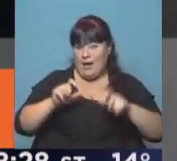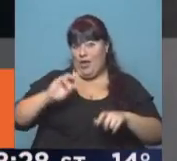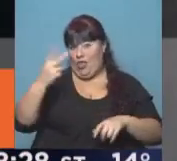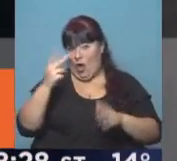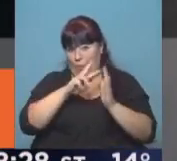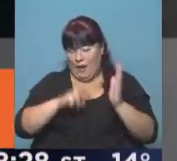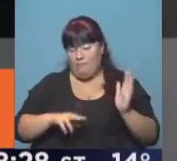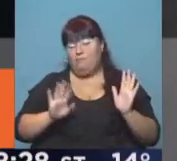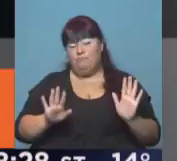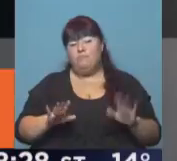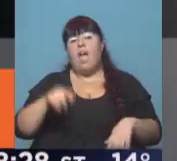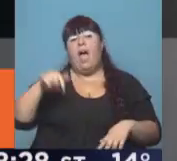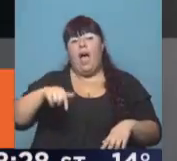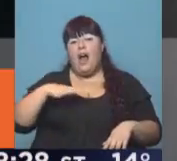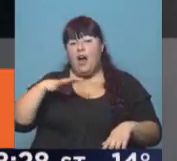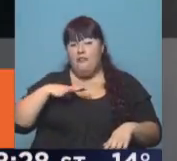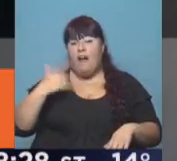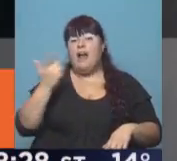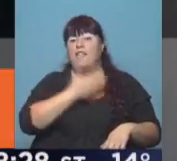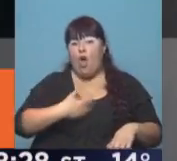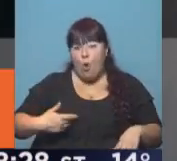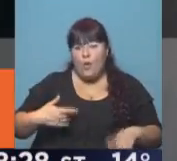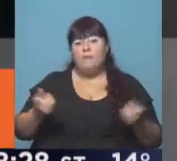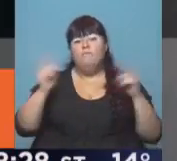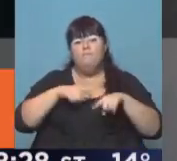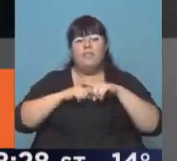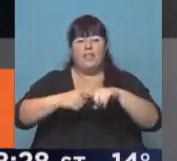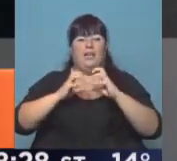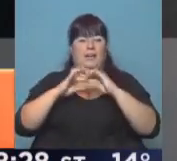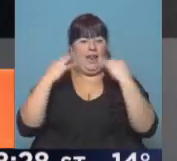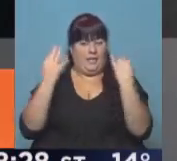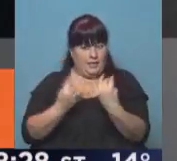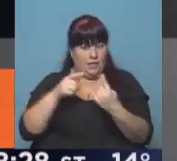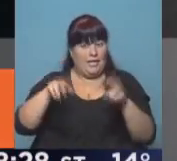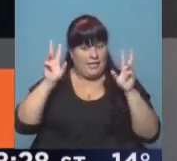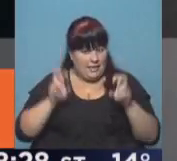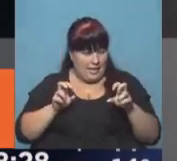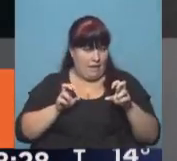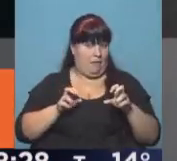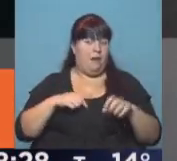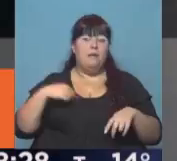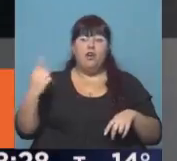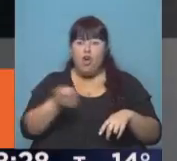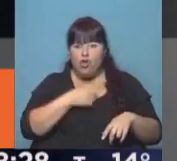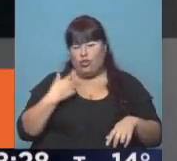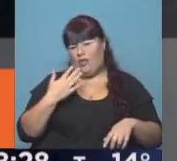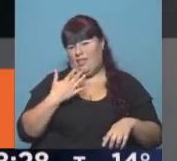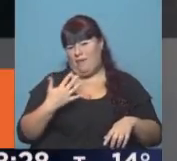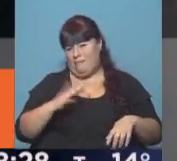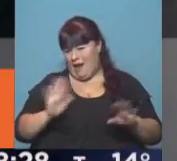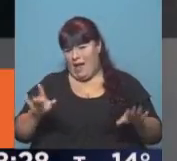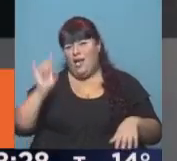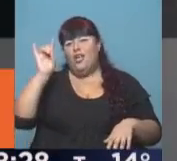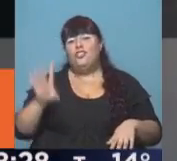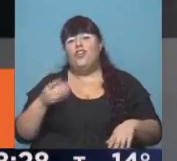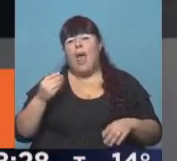doble lectura así que ahora lo que resta que el gobierno tenga que volver a discutir en el recinto esta cuestión porque para nosotros es un disparate porque